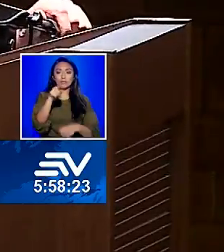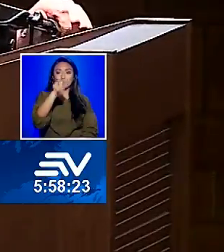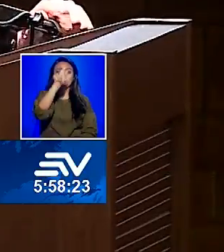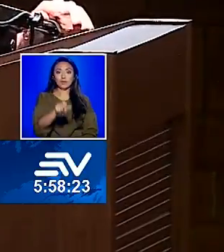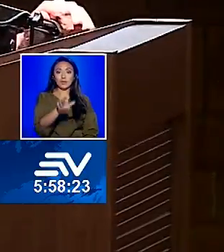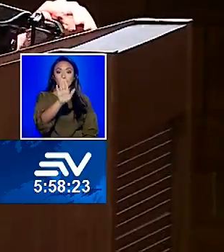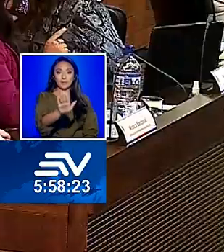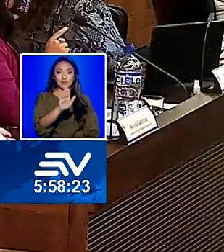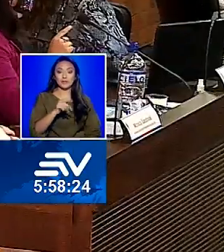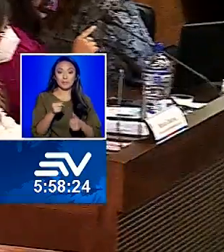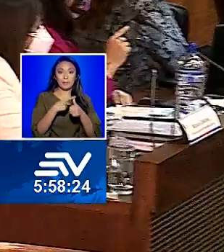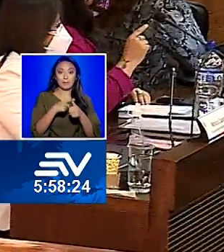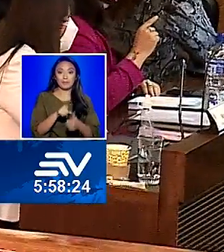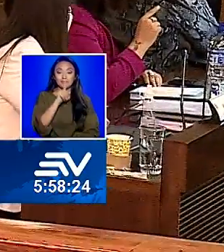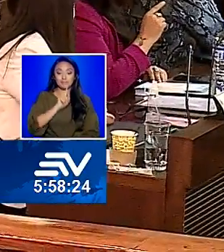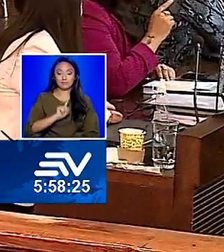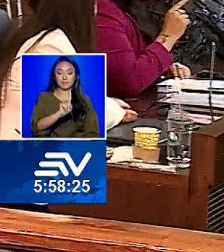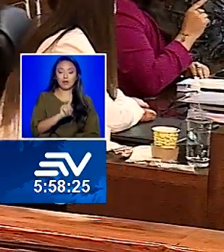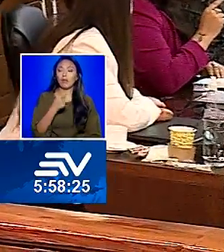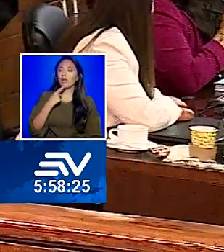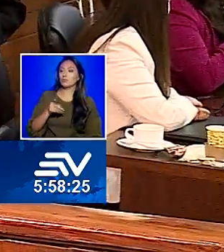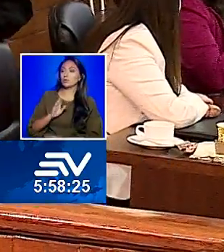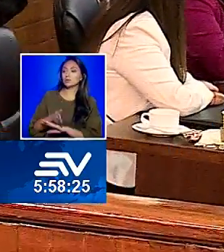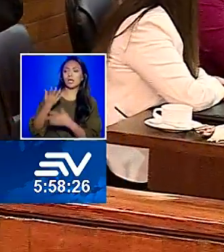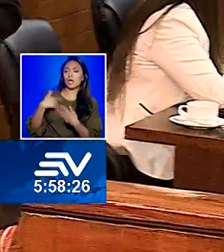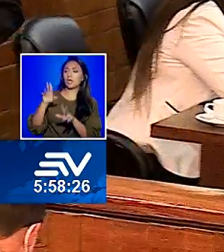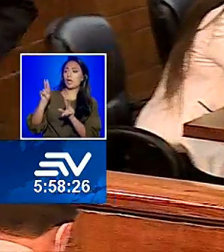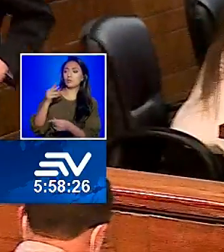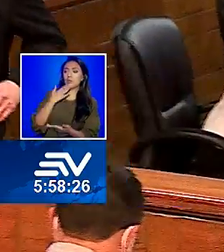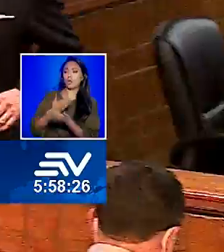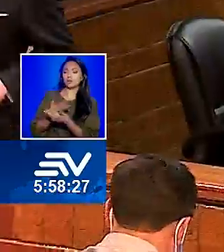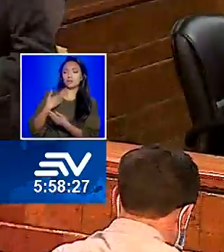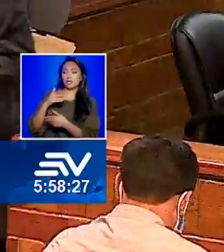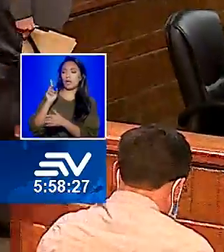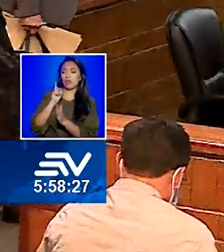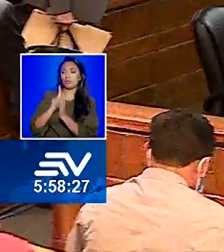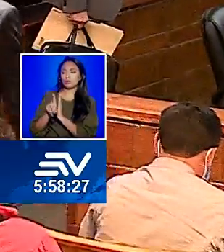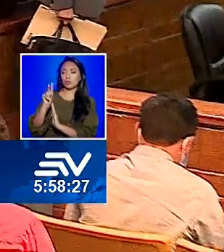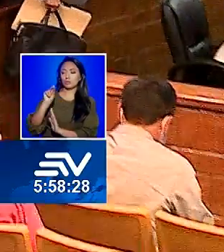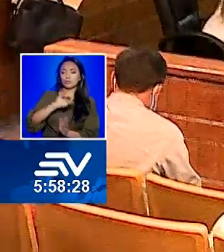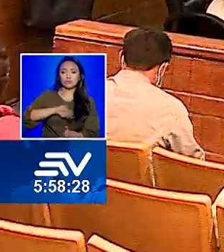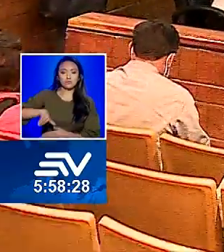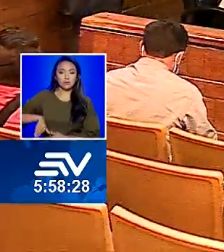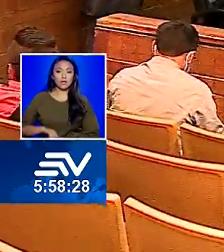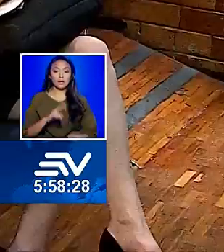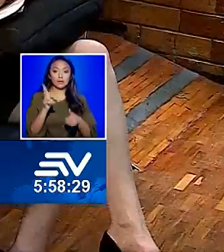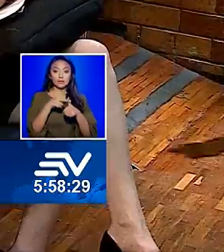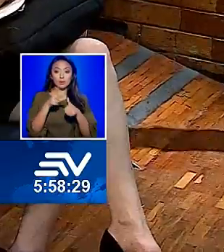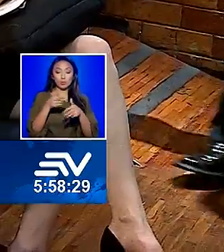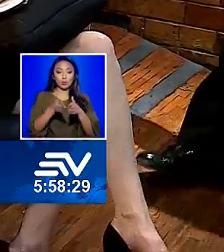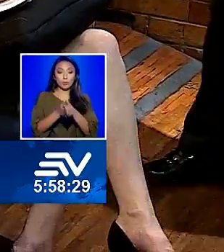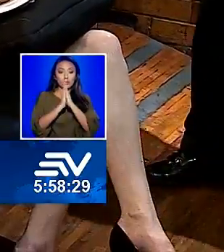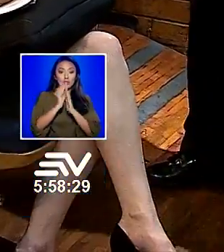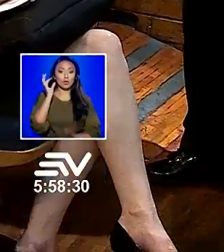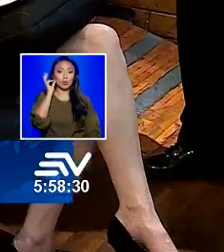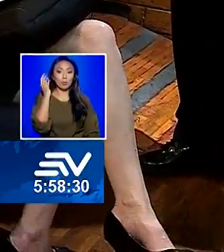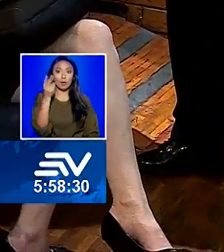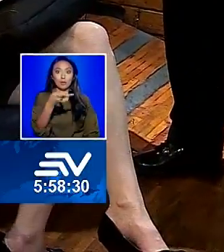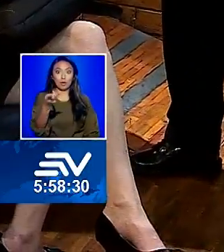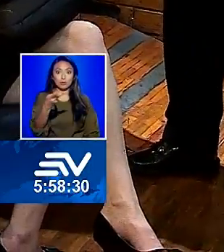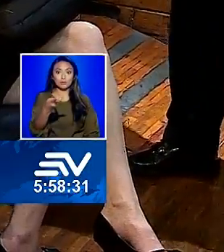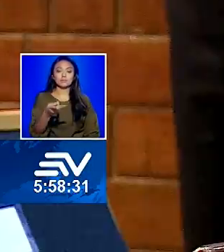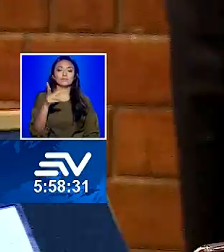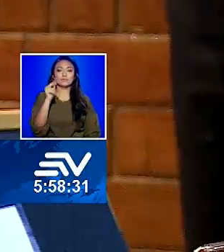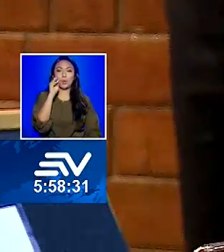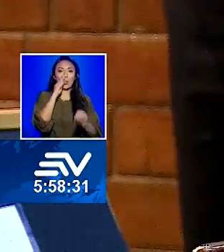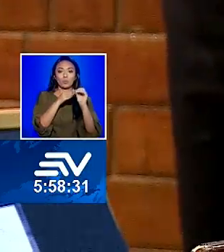por marcelo ayo quien retiró su solicitud sin embargo el segundo pedido presentado por alejandra moreno no tuvo ese